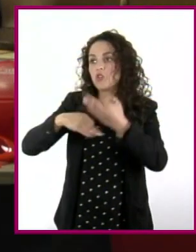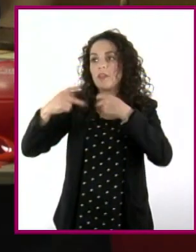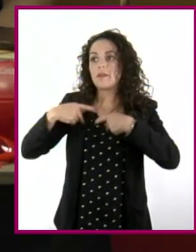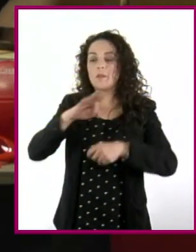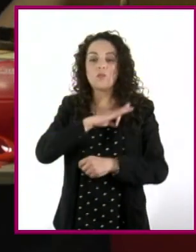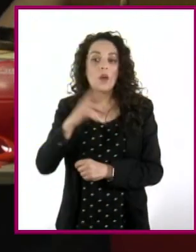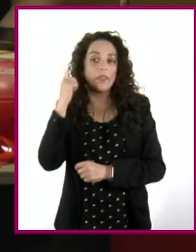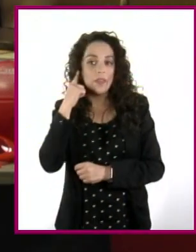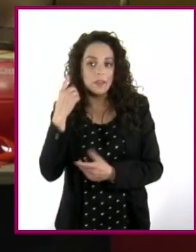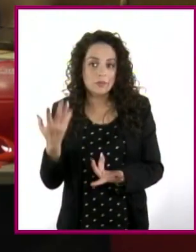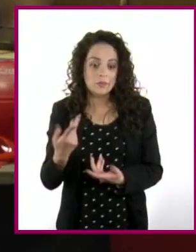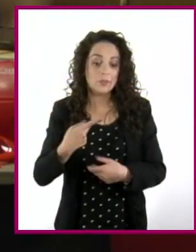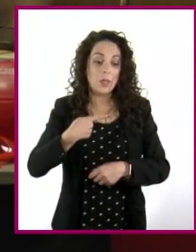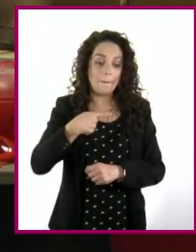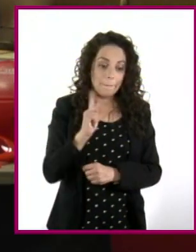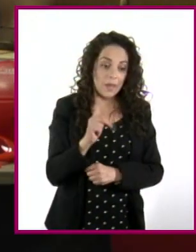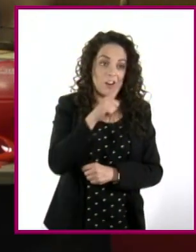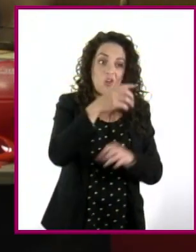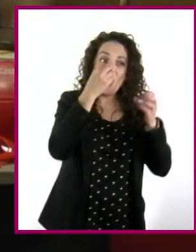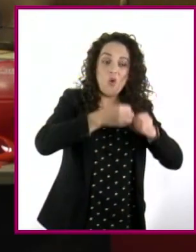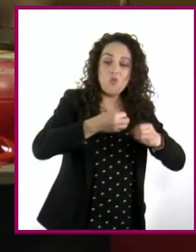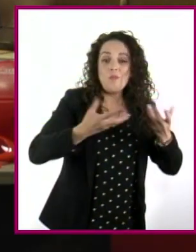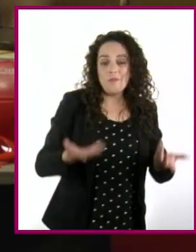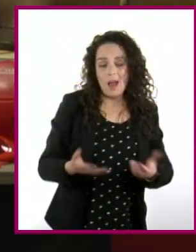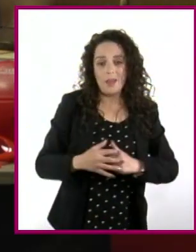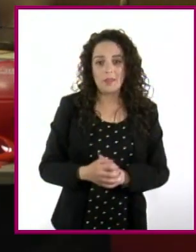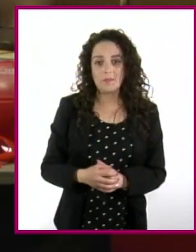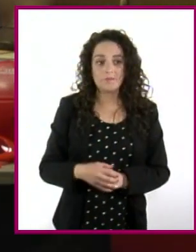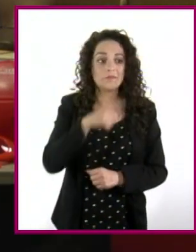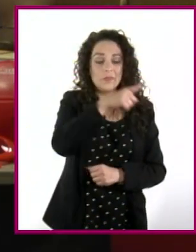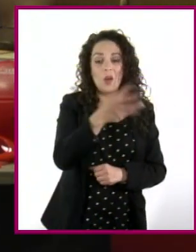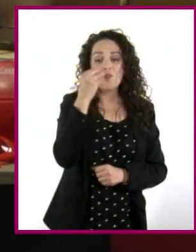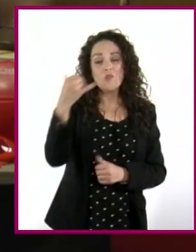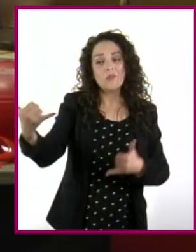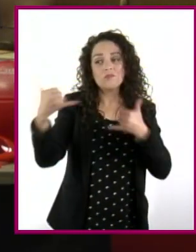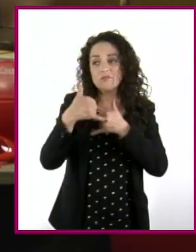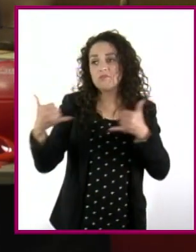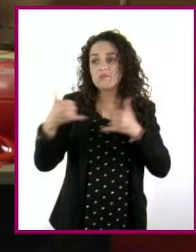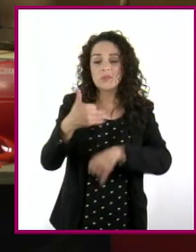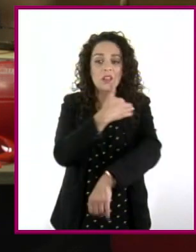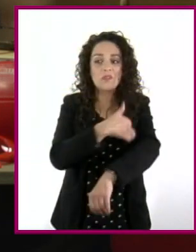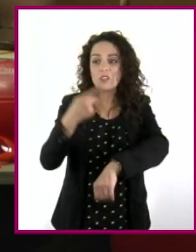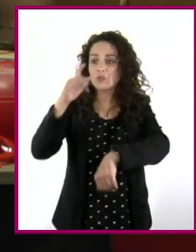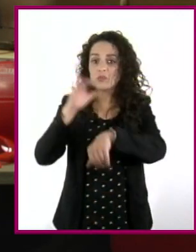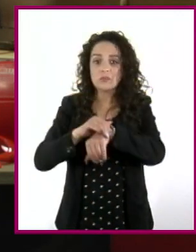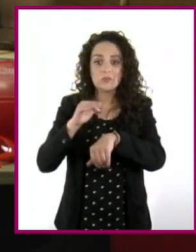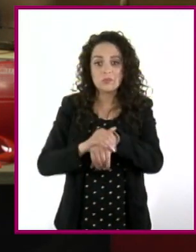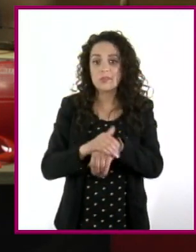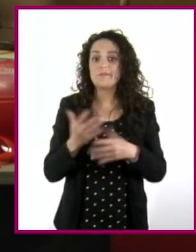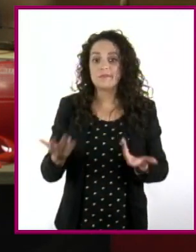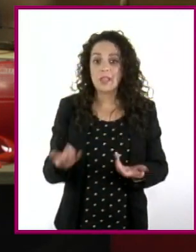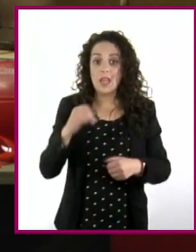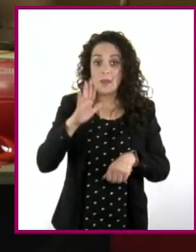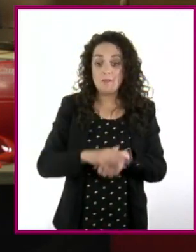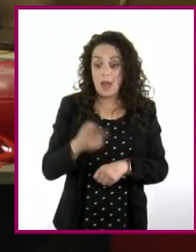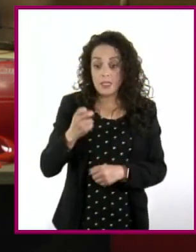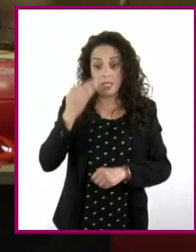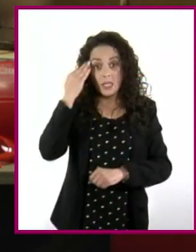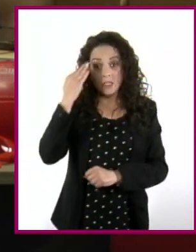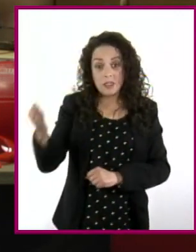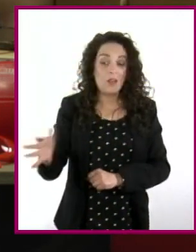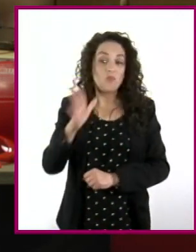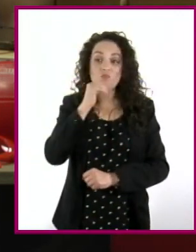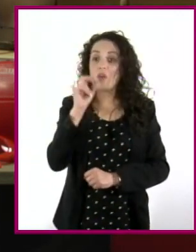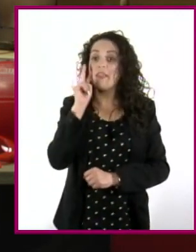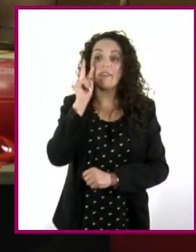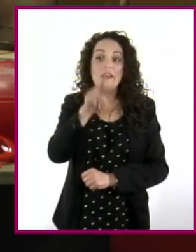plantas. No había observado eso. Es que ella habla mucho por teléfono con la familia y sus amigas, sobre todo en estos tiempos que no puede verlos